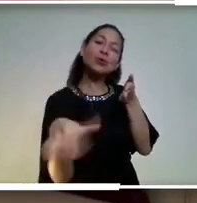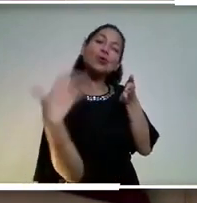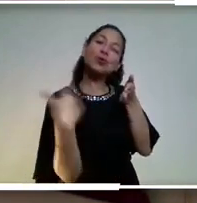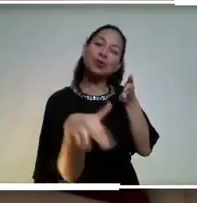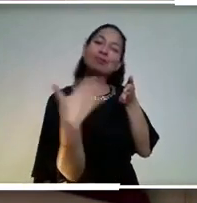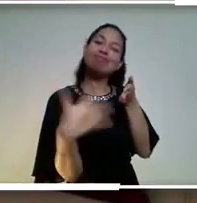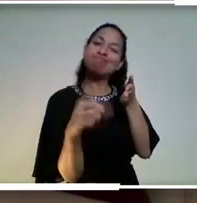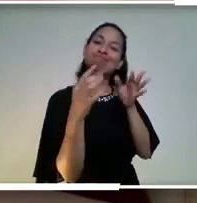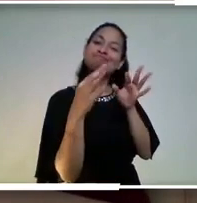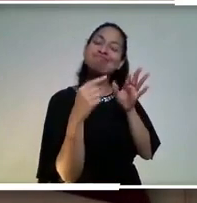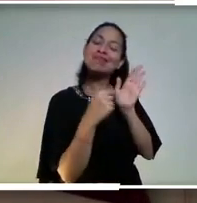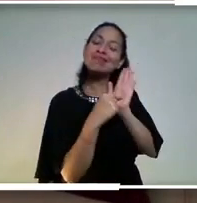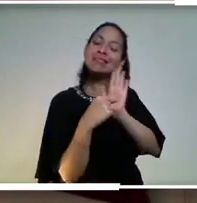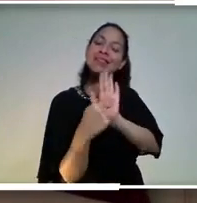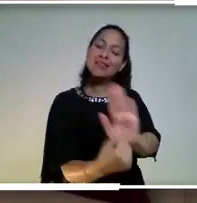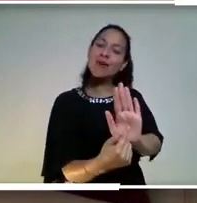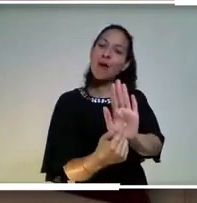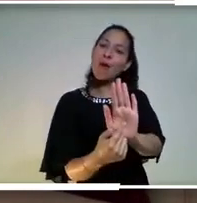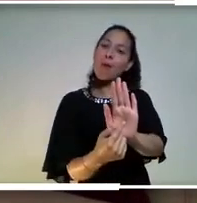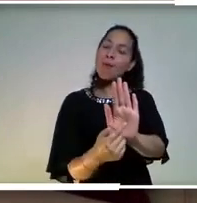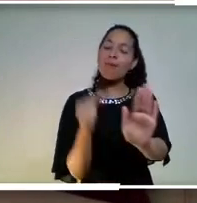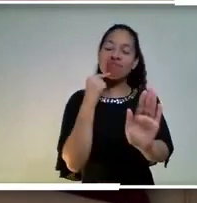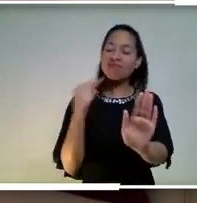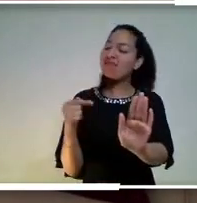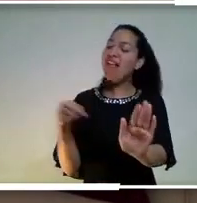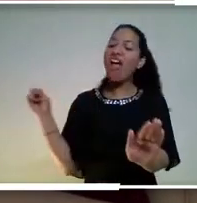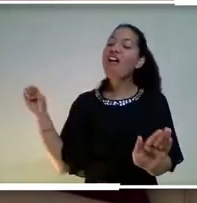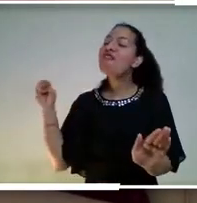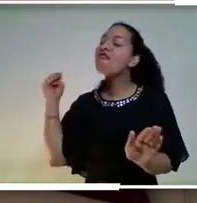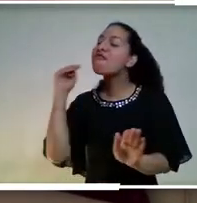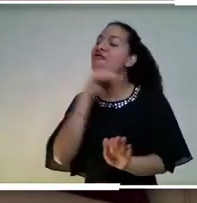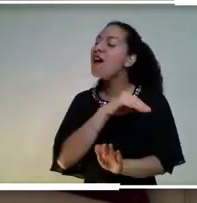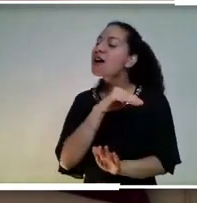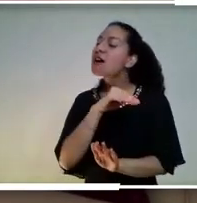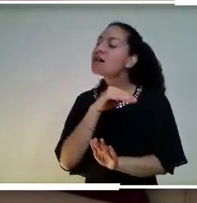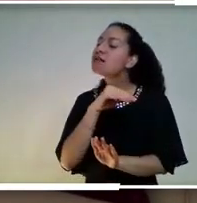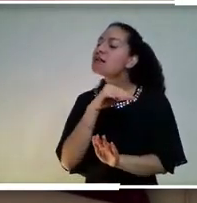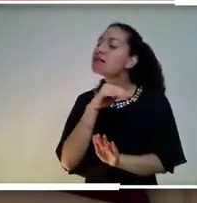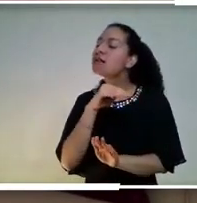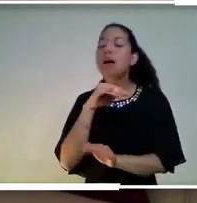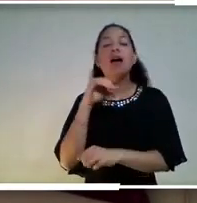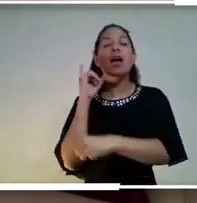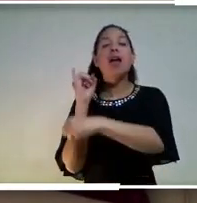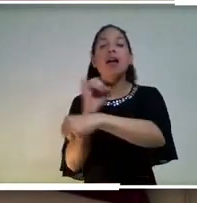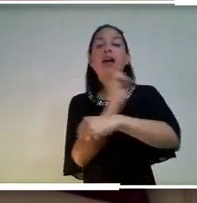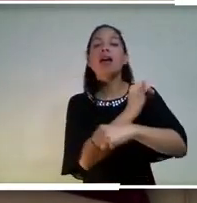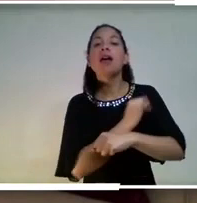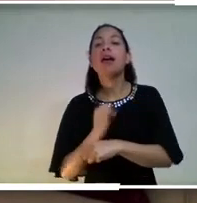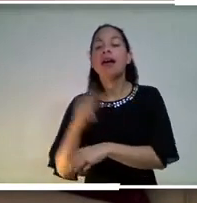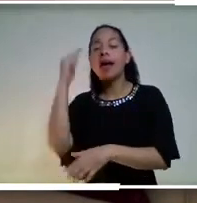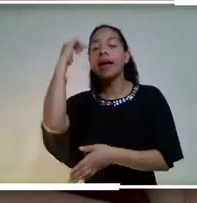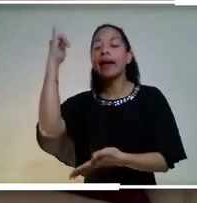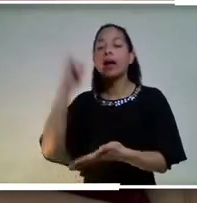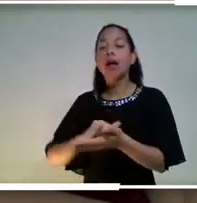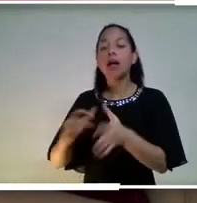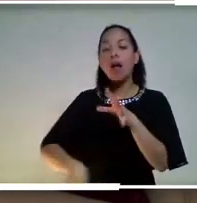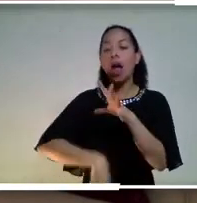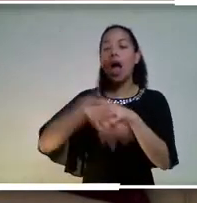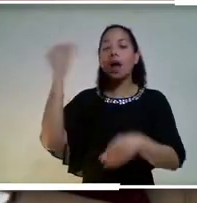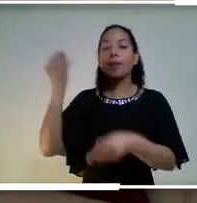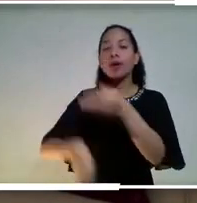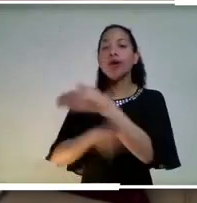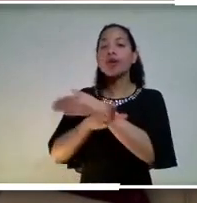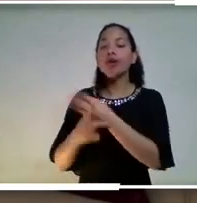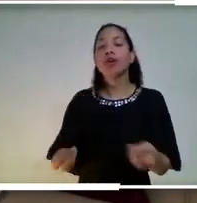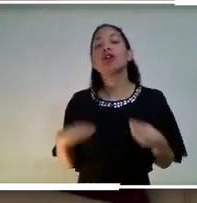el 99.99 por ciento de los sistemas religiosos del mundo cristianos y paganos que basan sus creencias